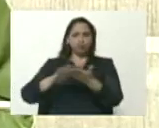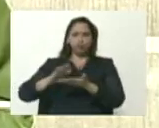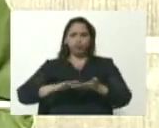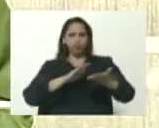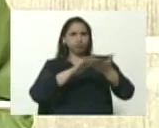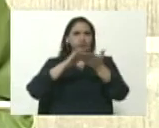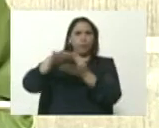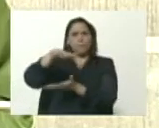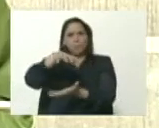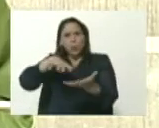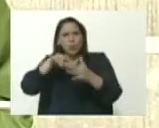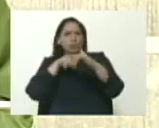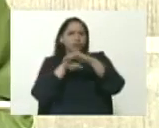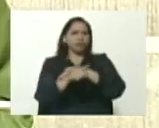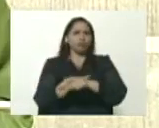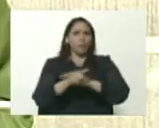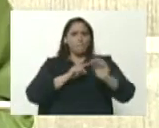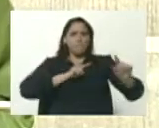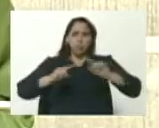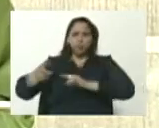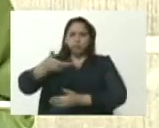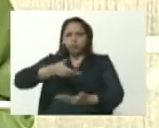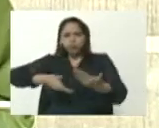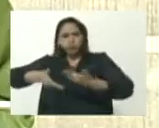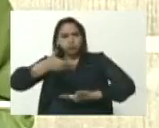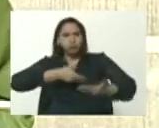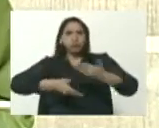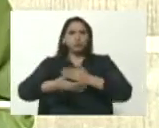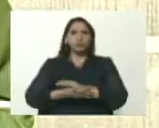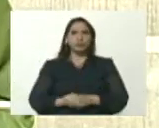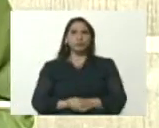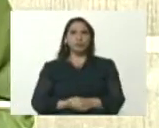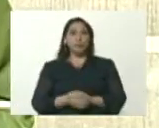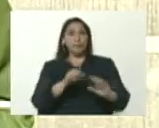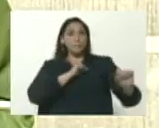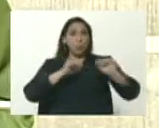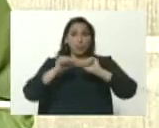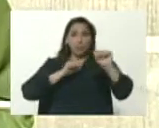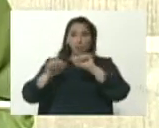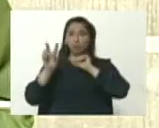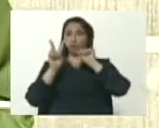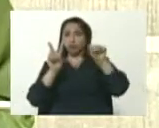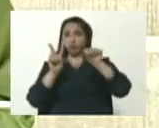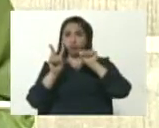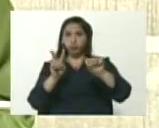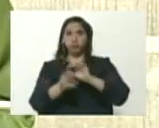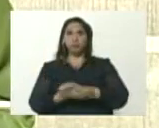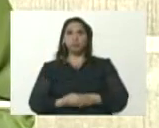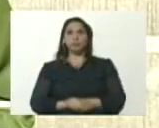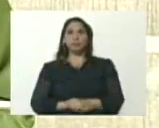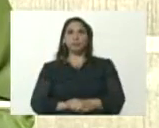los problemas con acción colectiva, con el movimiento Somos Venezuela.